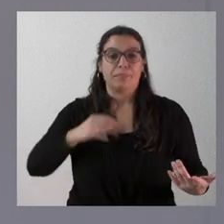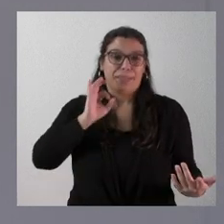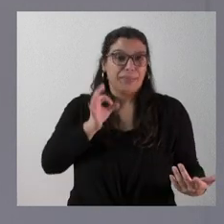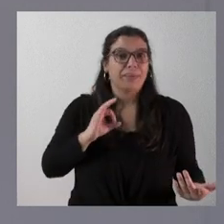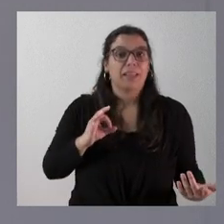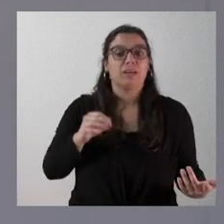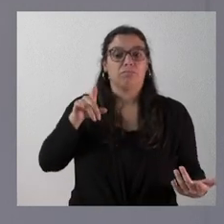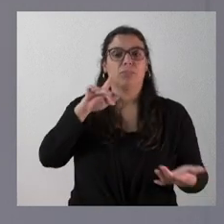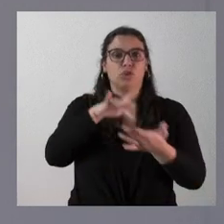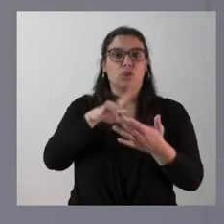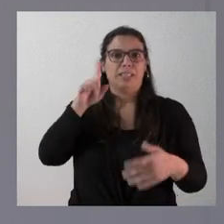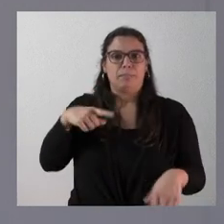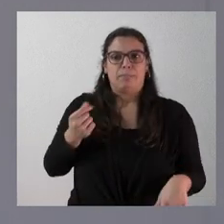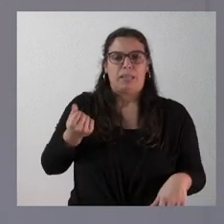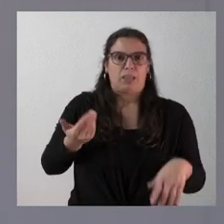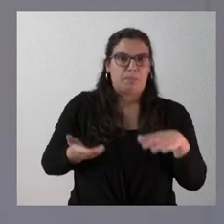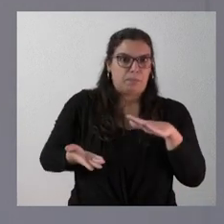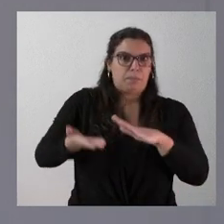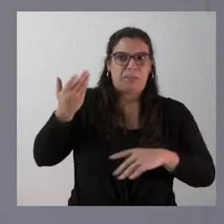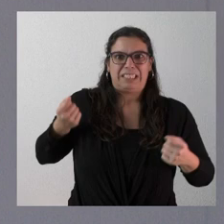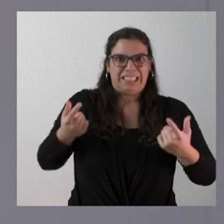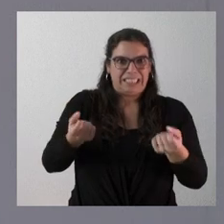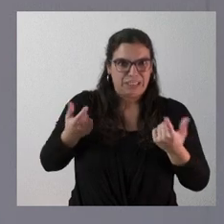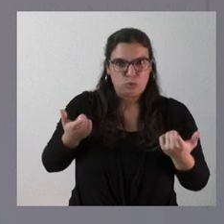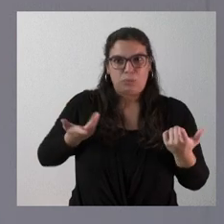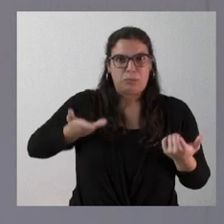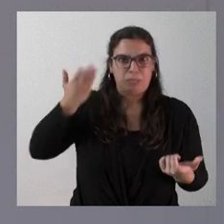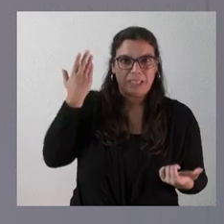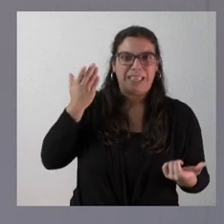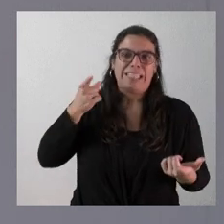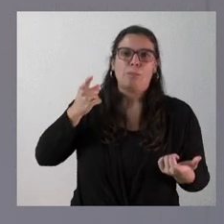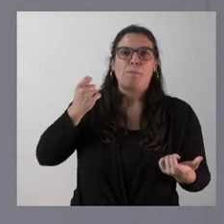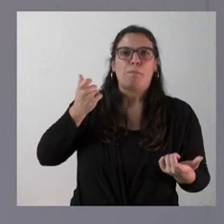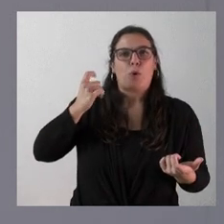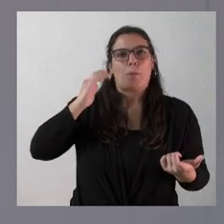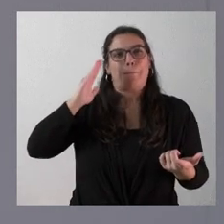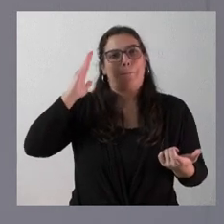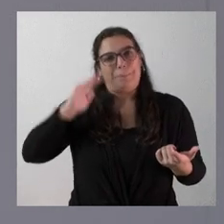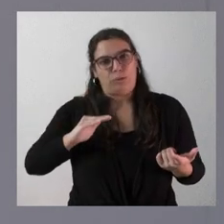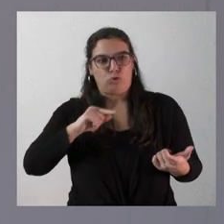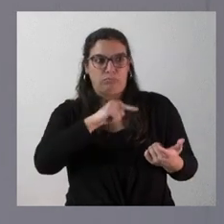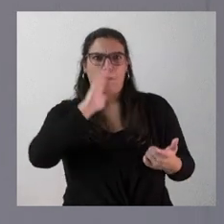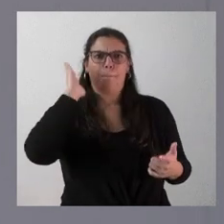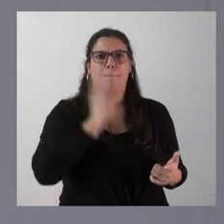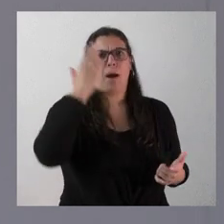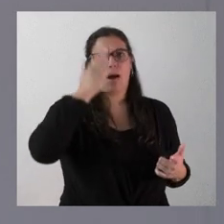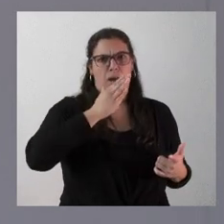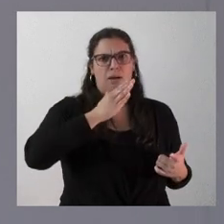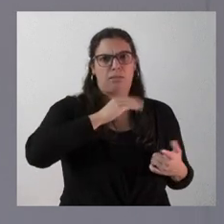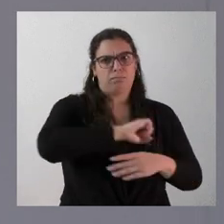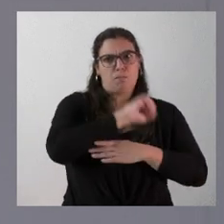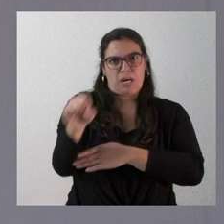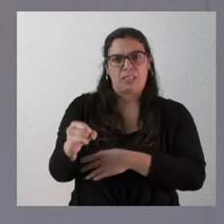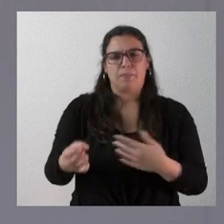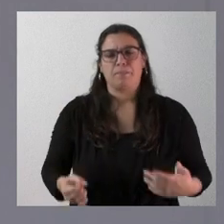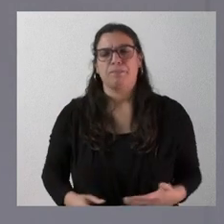este incremento muy importante de costes el impacto quizás sea siendo algo menor que lo que ha sido para la ganadería